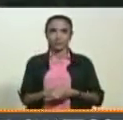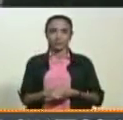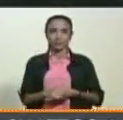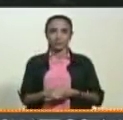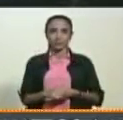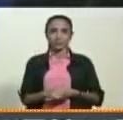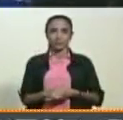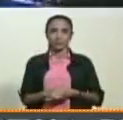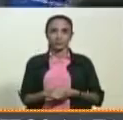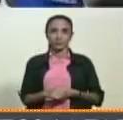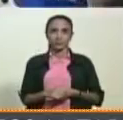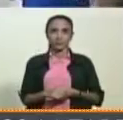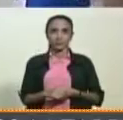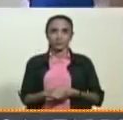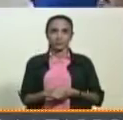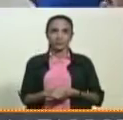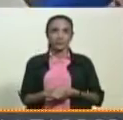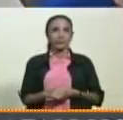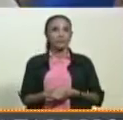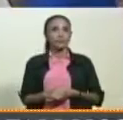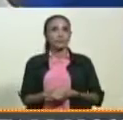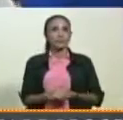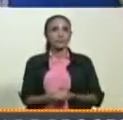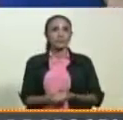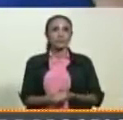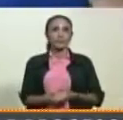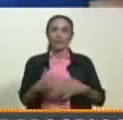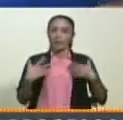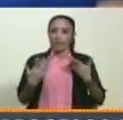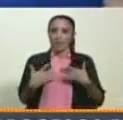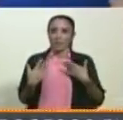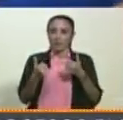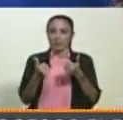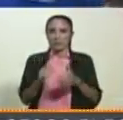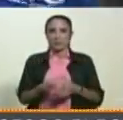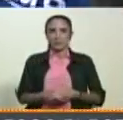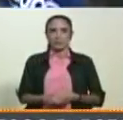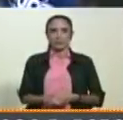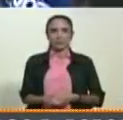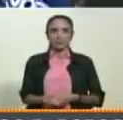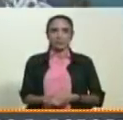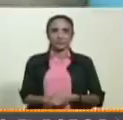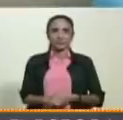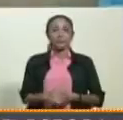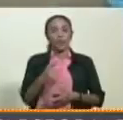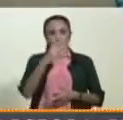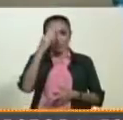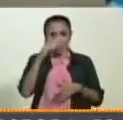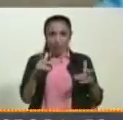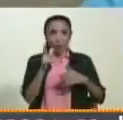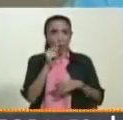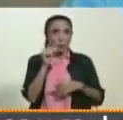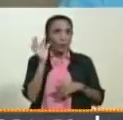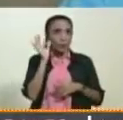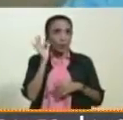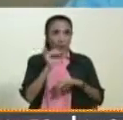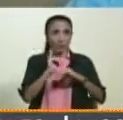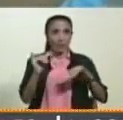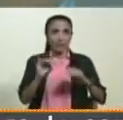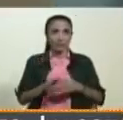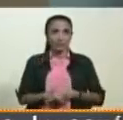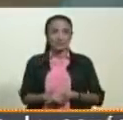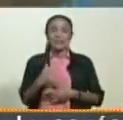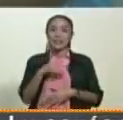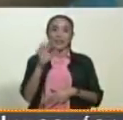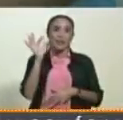De los Guayos, de los Guayos. Sí, señor. Bueno, ya se sabe si es varón o hembra. Ah,